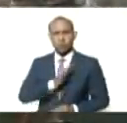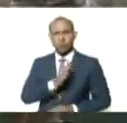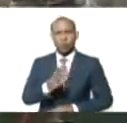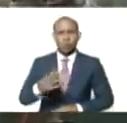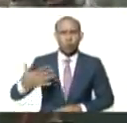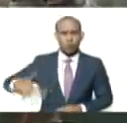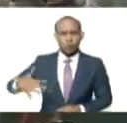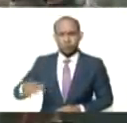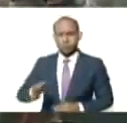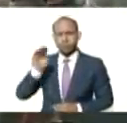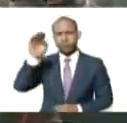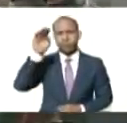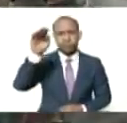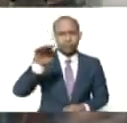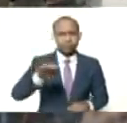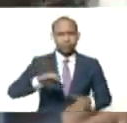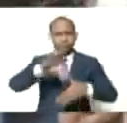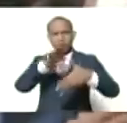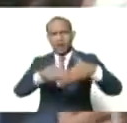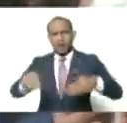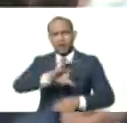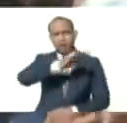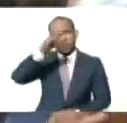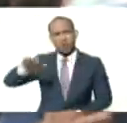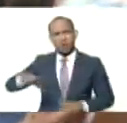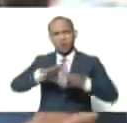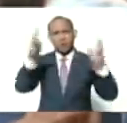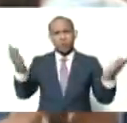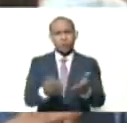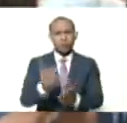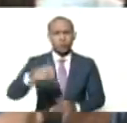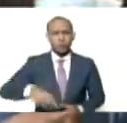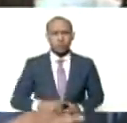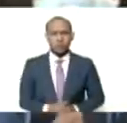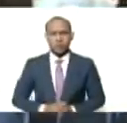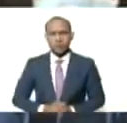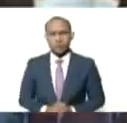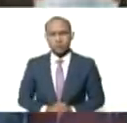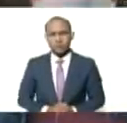de avanzada, de América Latina, del Caribe y del mundo.